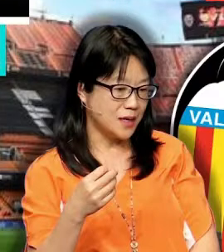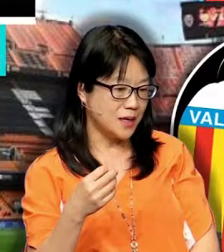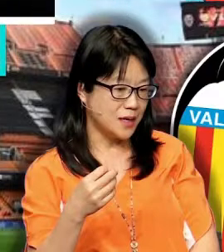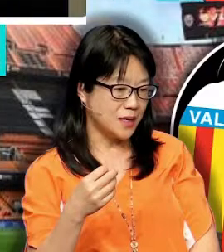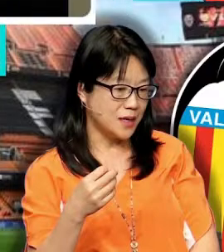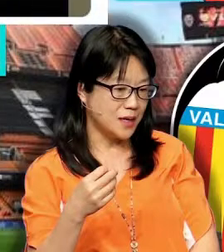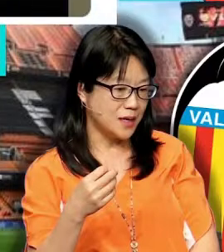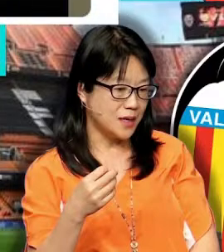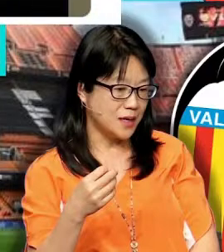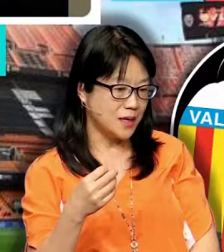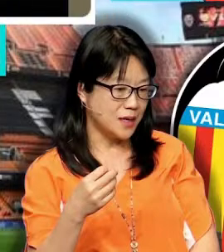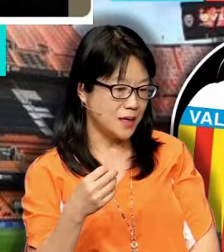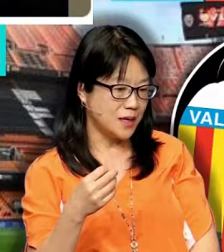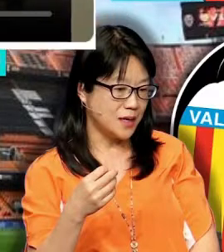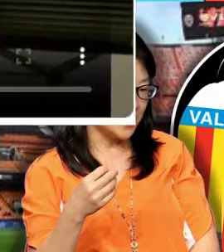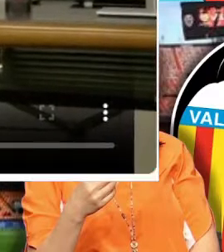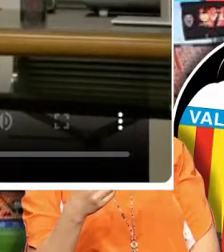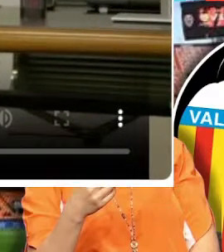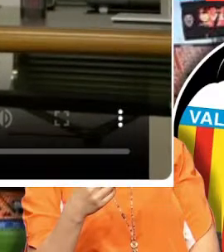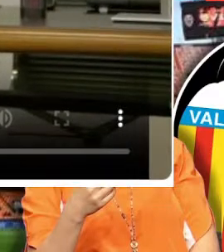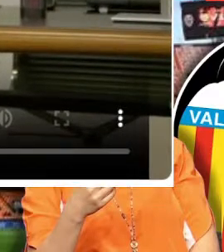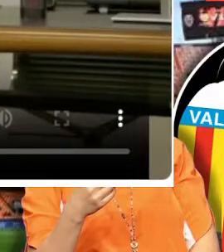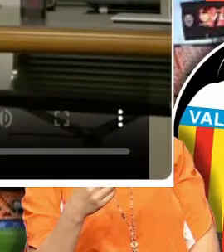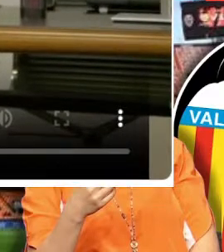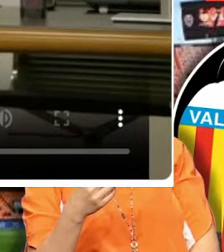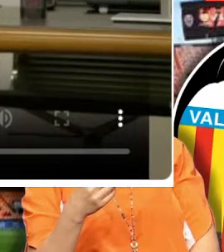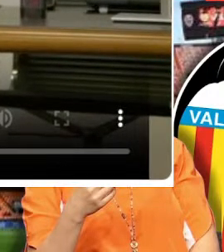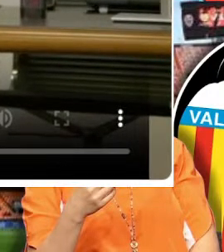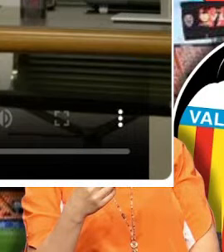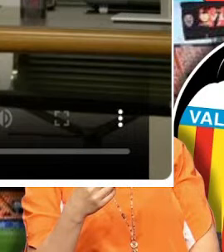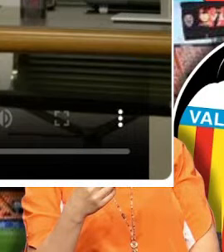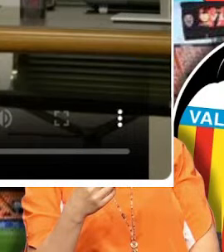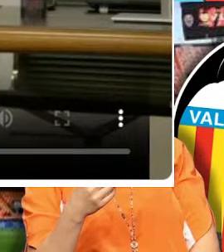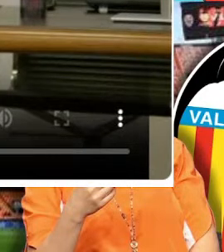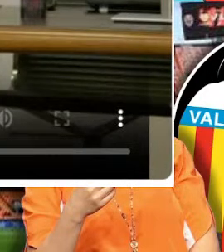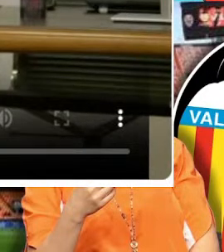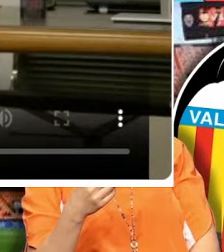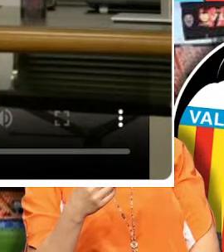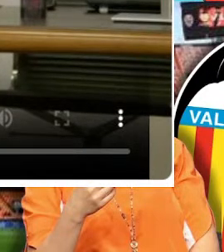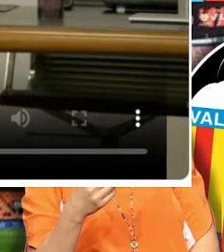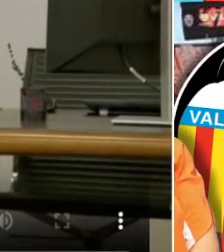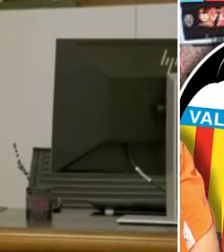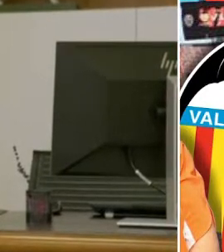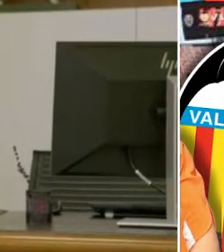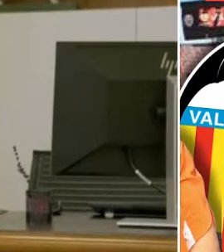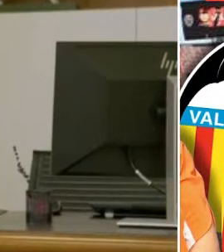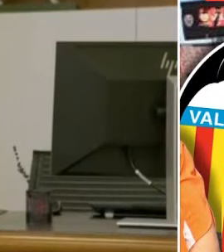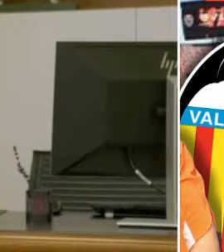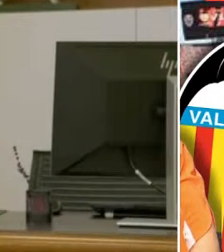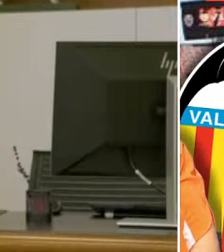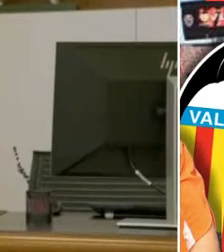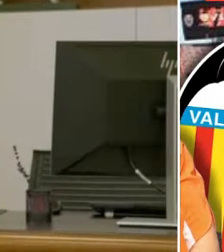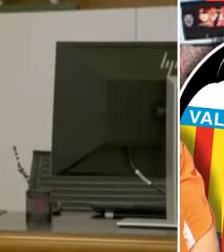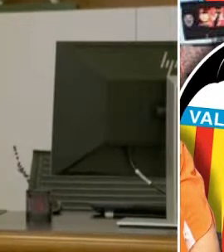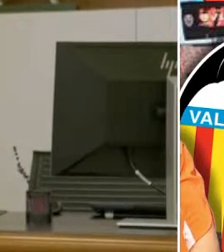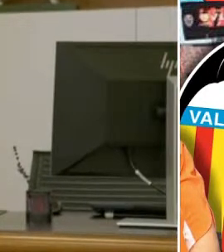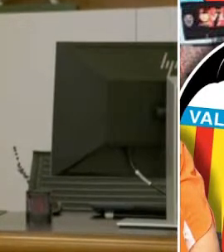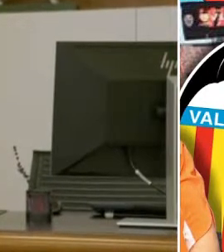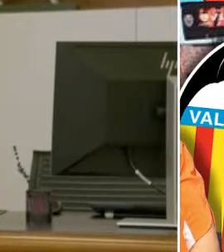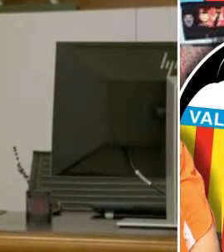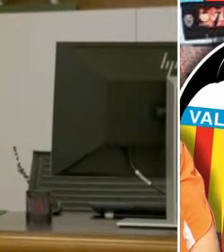lo que lo que ocurre todo lo que sería el directo si queréis opinar un poco lo que pensáis de Bueno pues de esta de esta situación